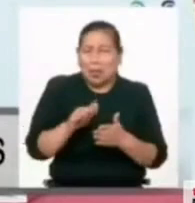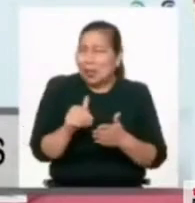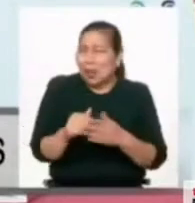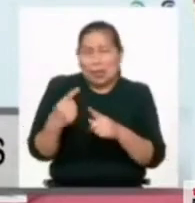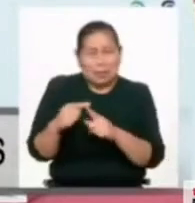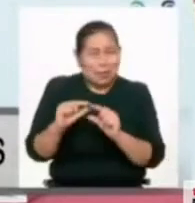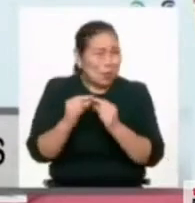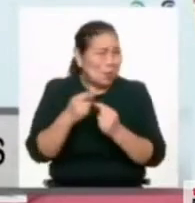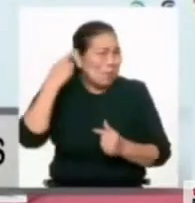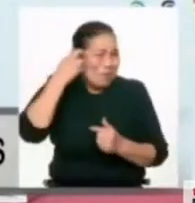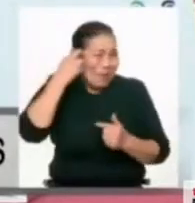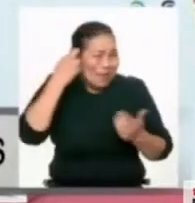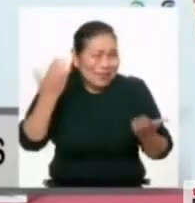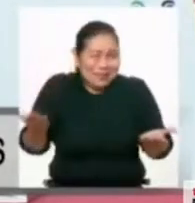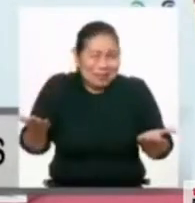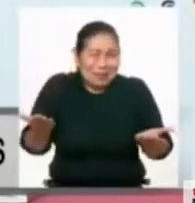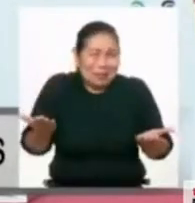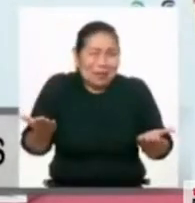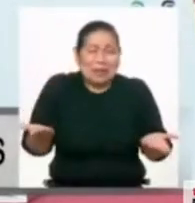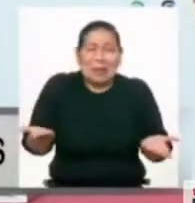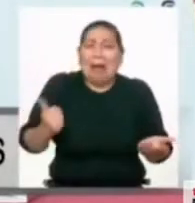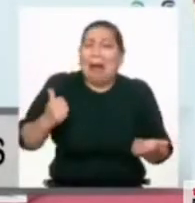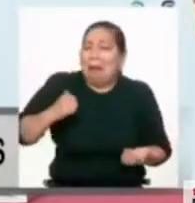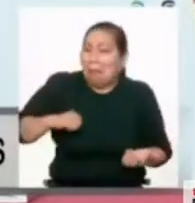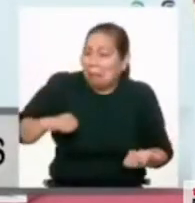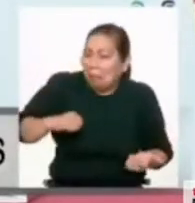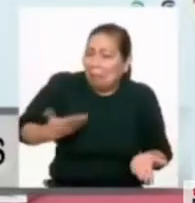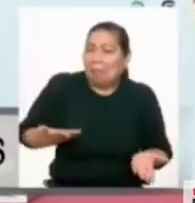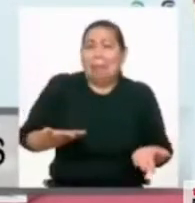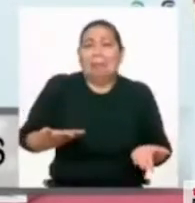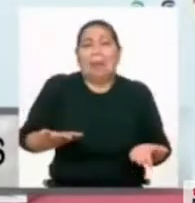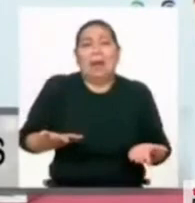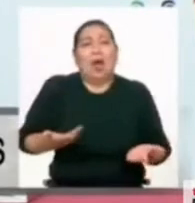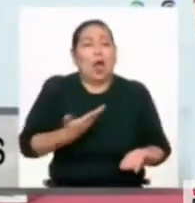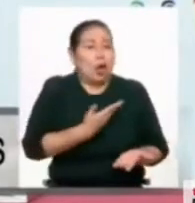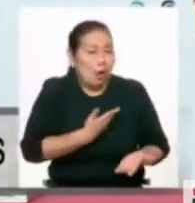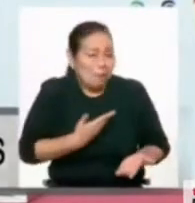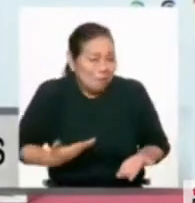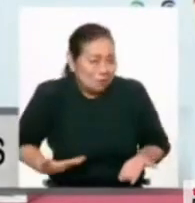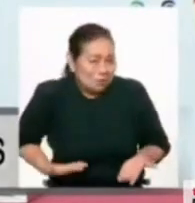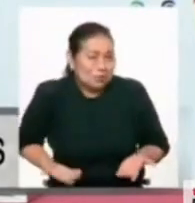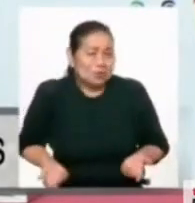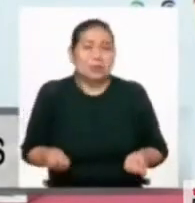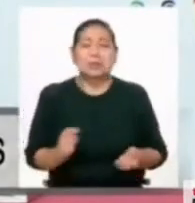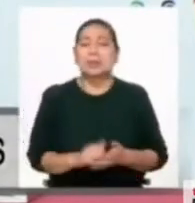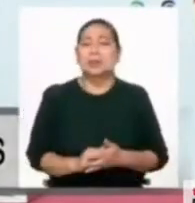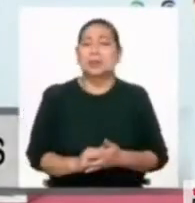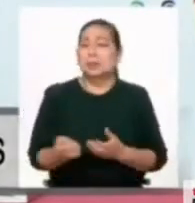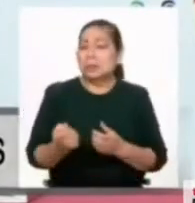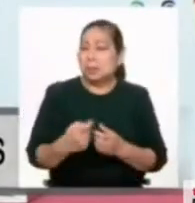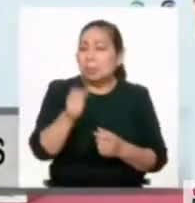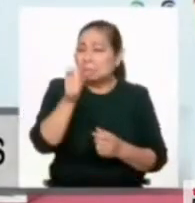todos los partidos políticos? Intervienen los alcaldes, intervienen los gobernadores,